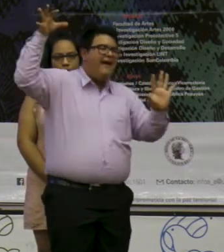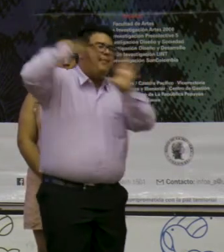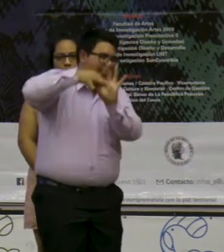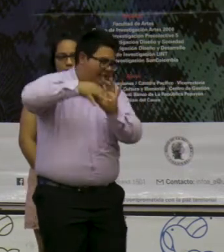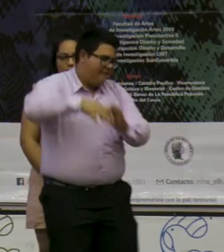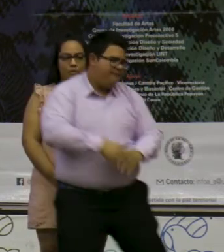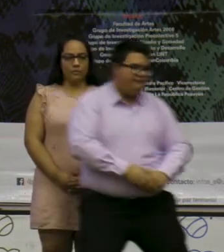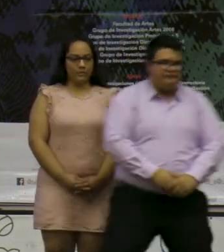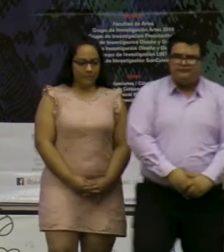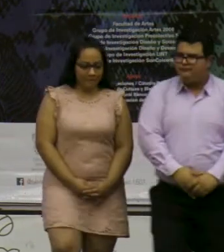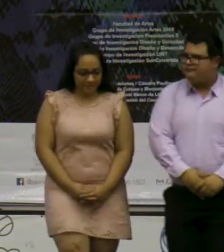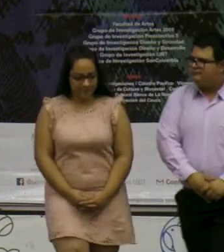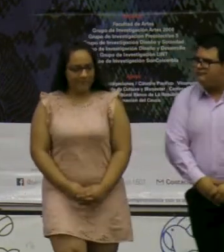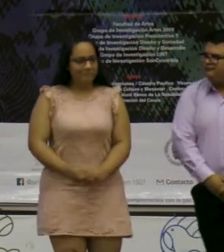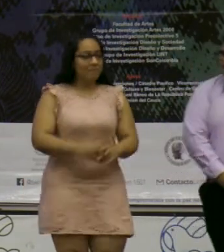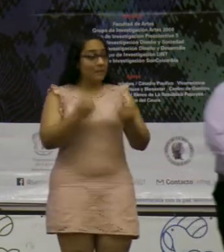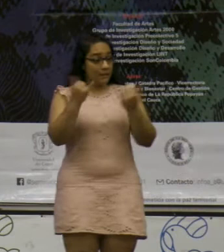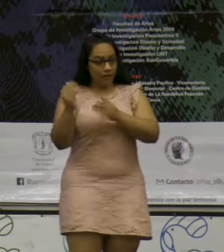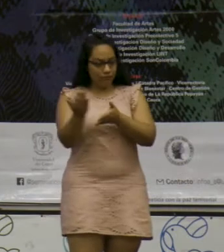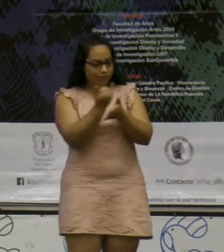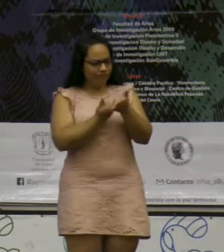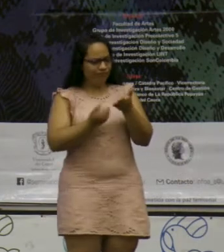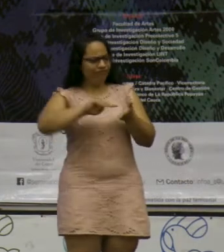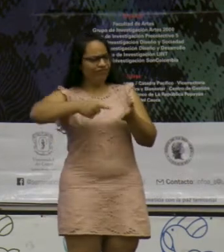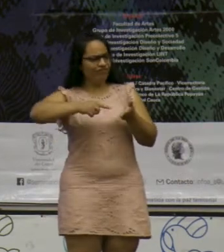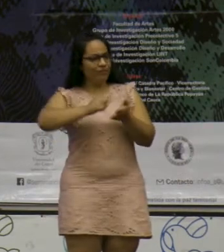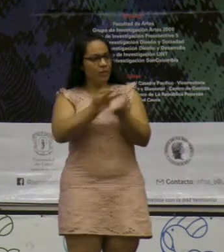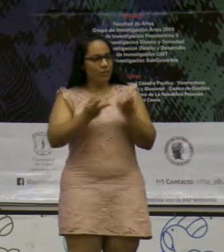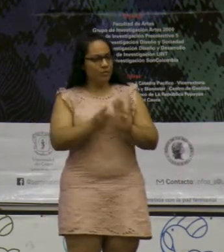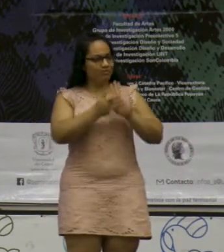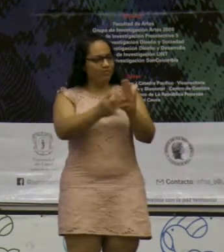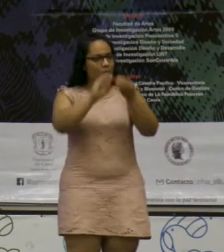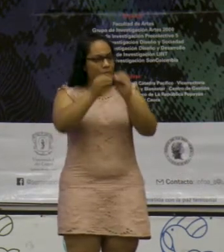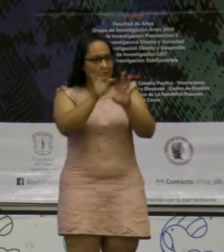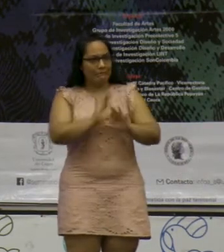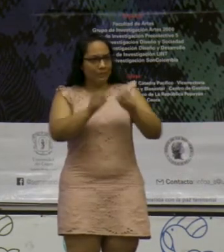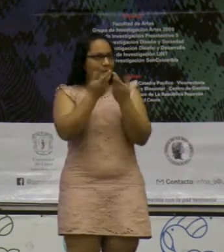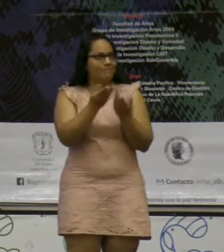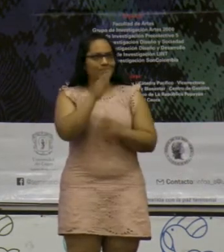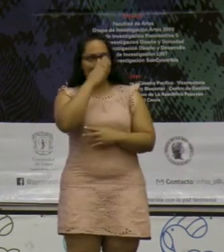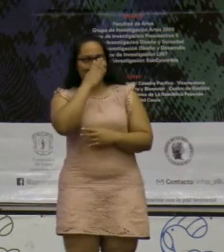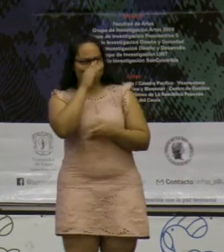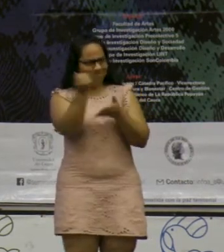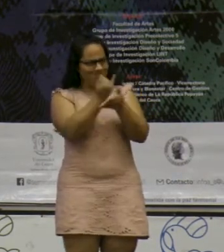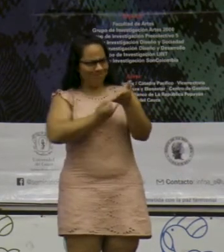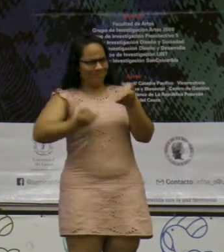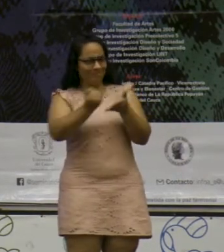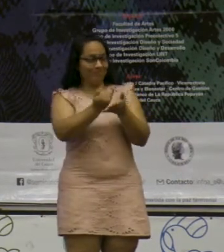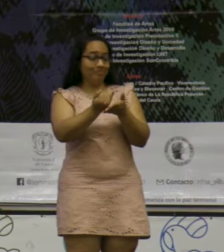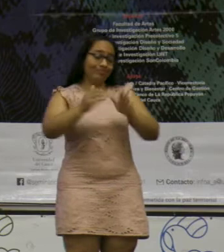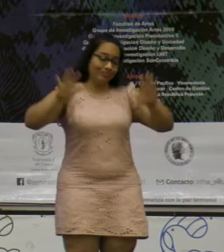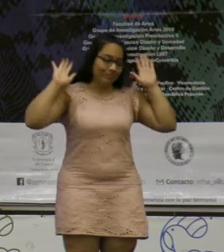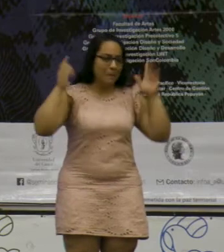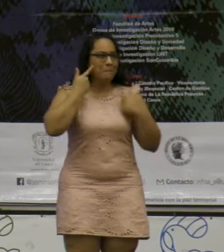atrapar. Cuando estamos hablando de ilustración, estamos hablando de una de las manifestaciones gráficas más ambiguas que hay. Sonaría